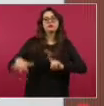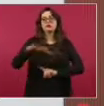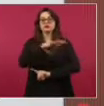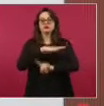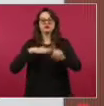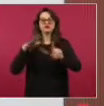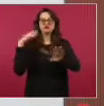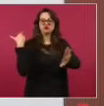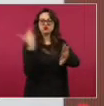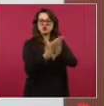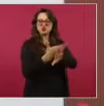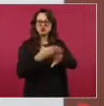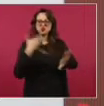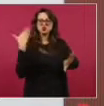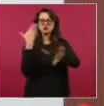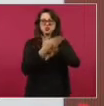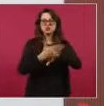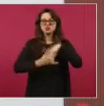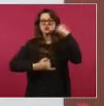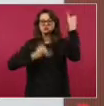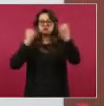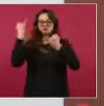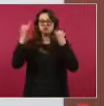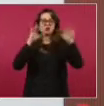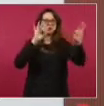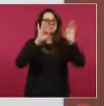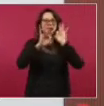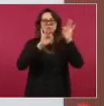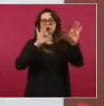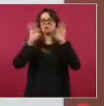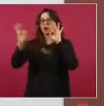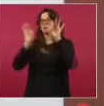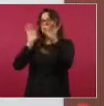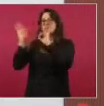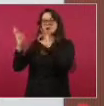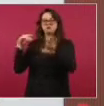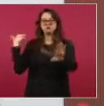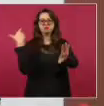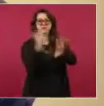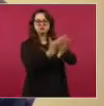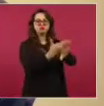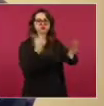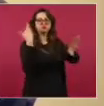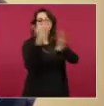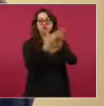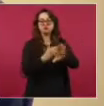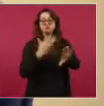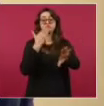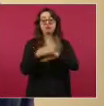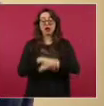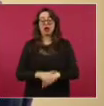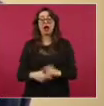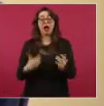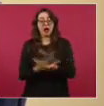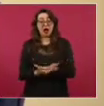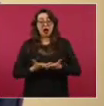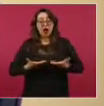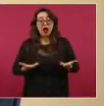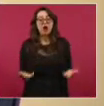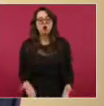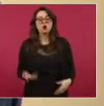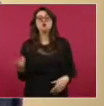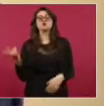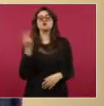de linchamiento no muy distinto al que a veces intentan producir algunos políticos